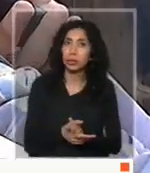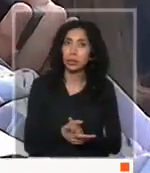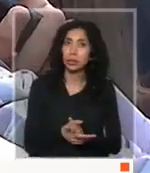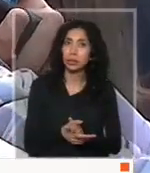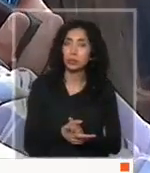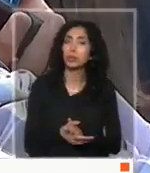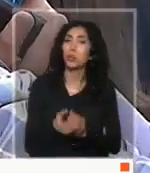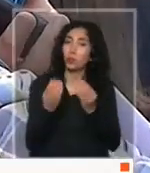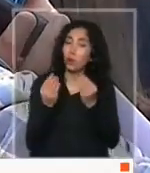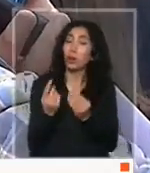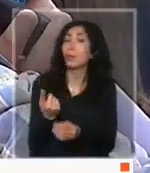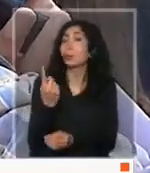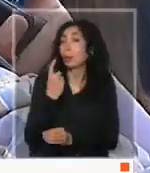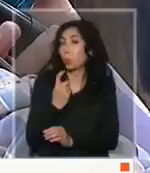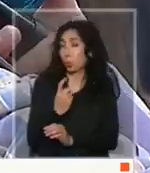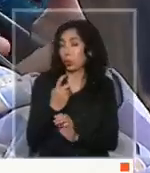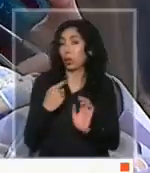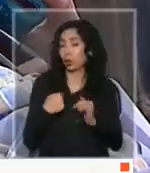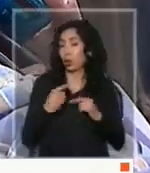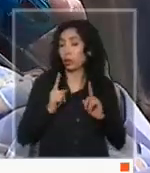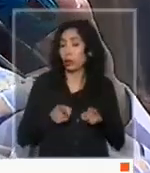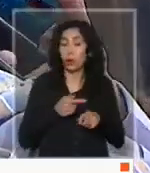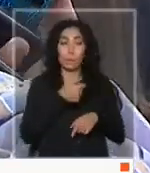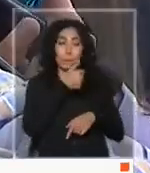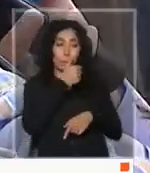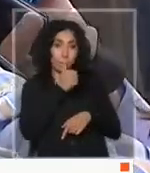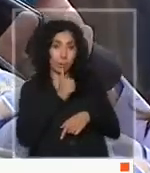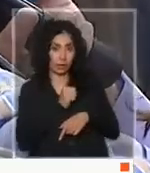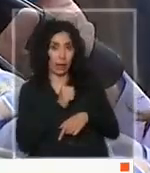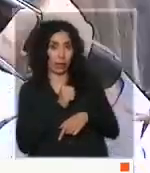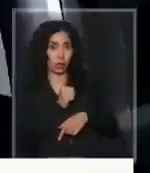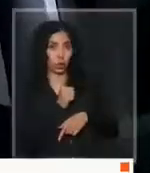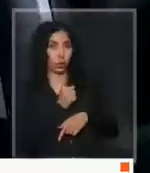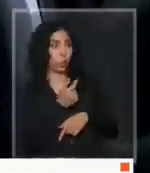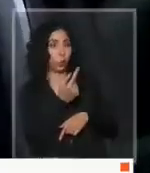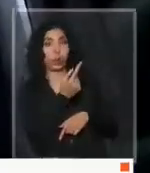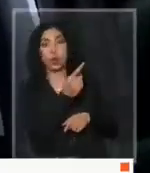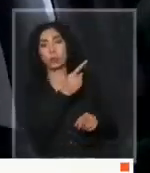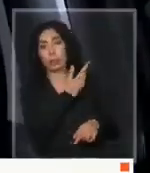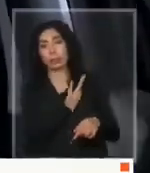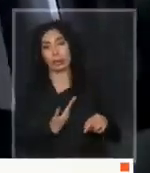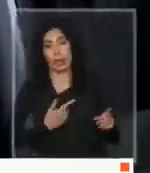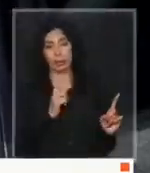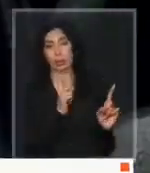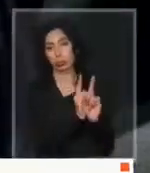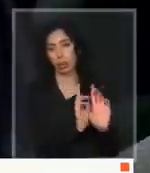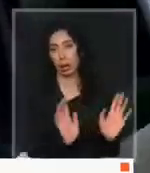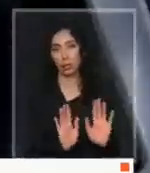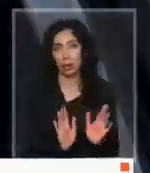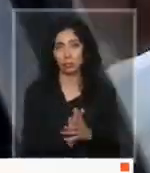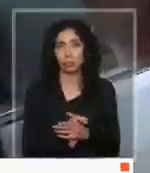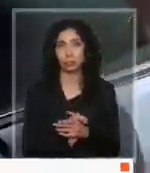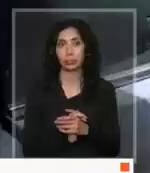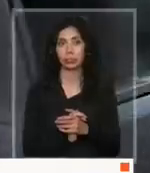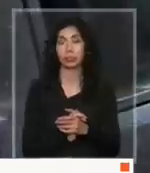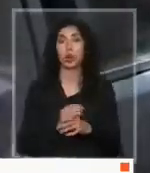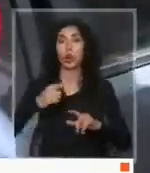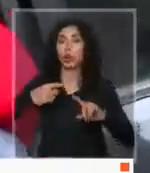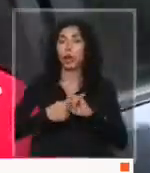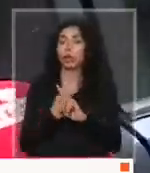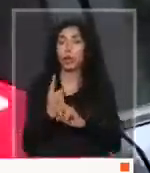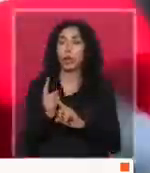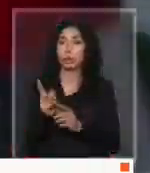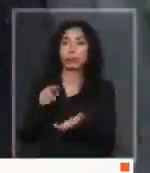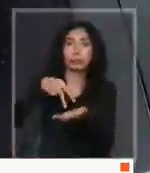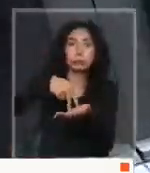Es una buena pregunta que tendría que tener en privado con la única persona que puede hacer esa propuesta. La reaparición del ex subsecretario sacudió la